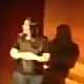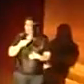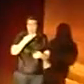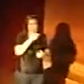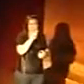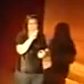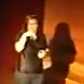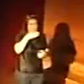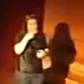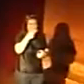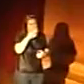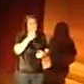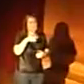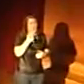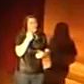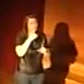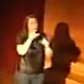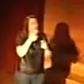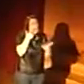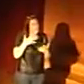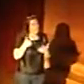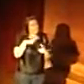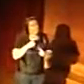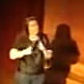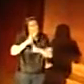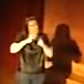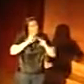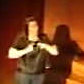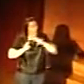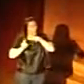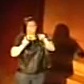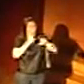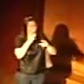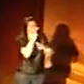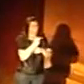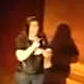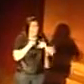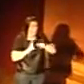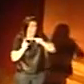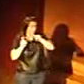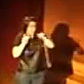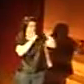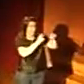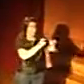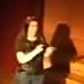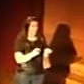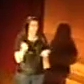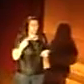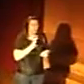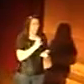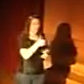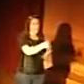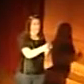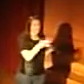viajero francés en este caso que viene llamado por los montpier eh para para su corte esto forma parte de un encargo para los